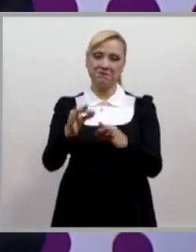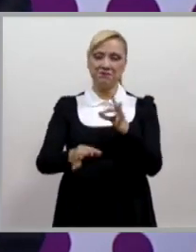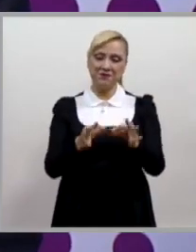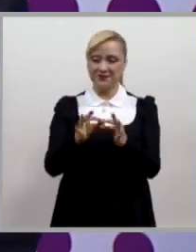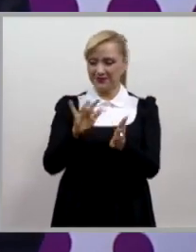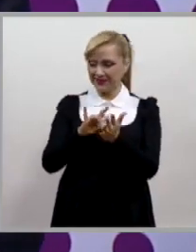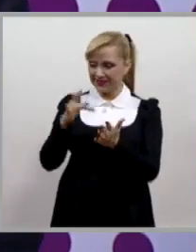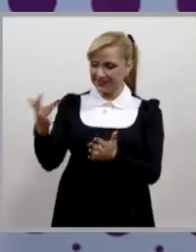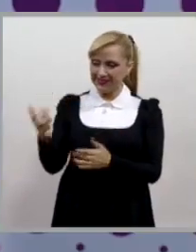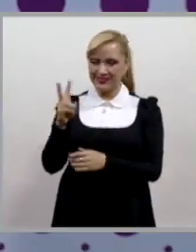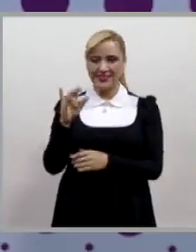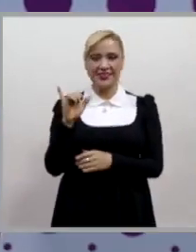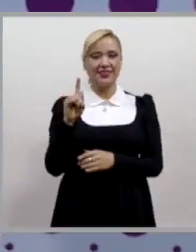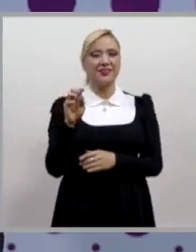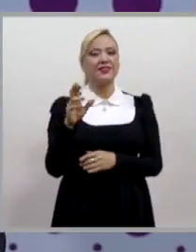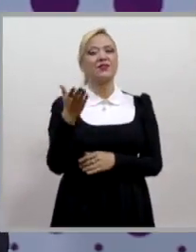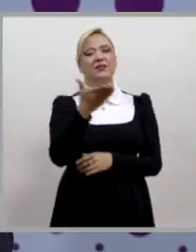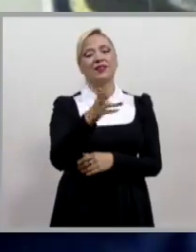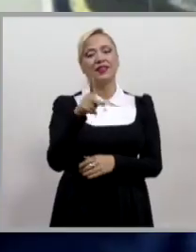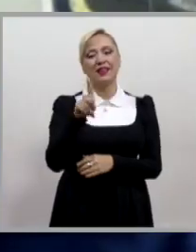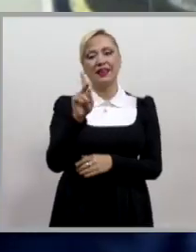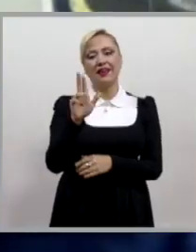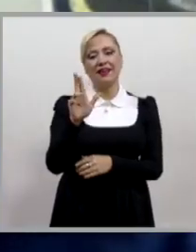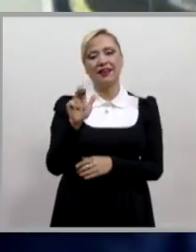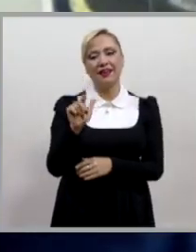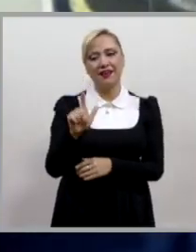Gracias, Víctor. Carla, adelante, es tu turno.